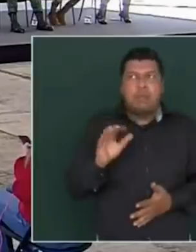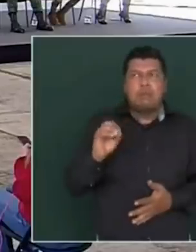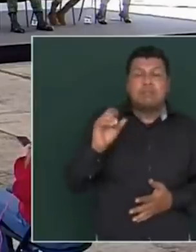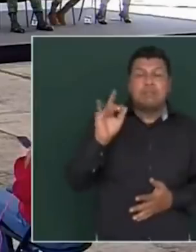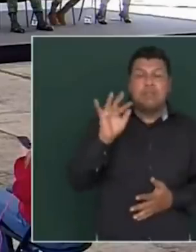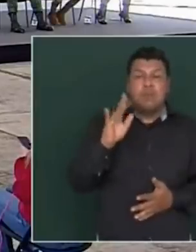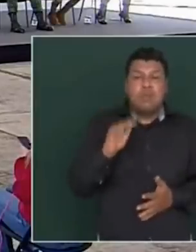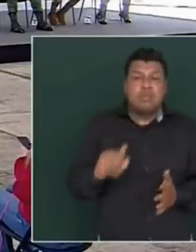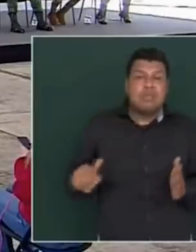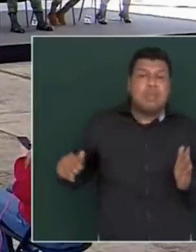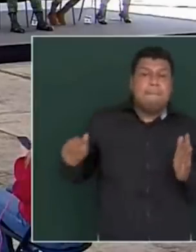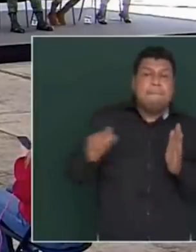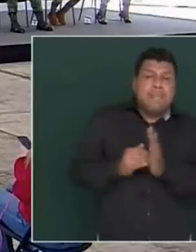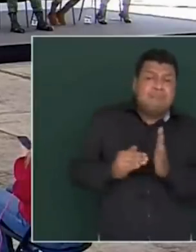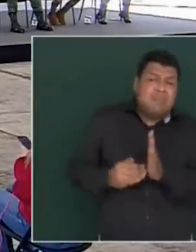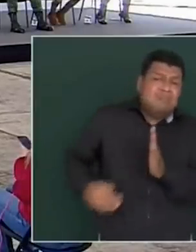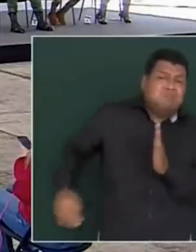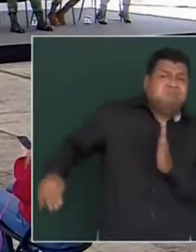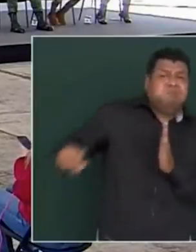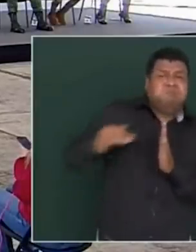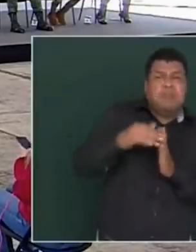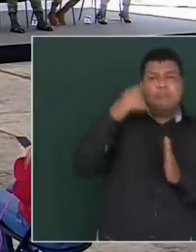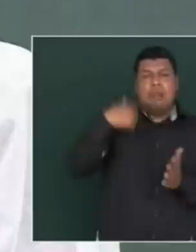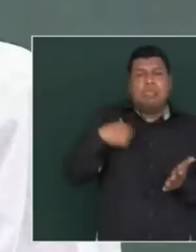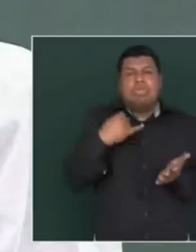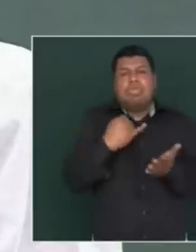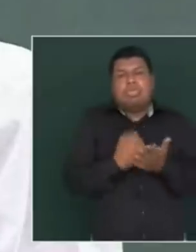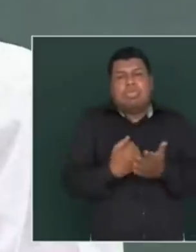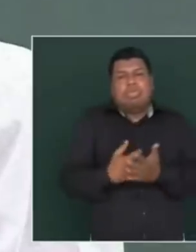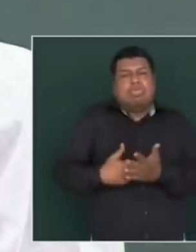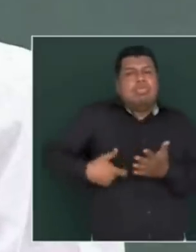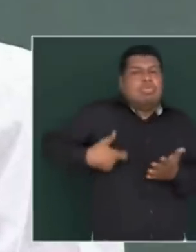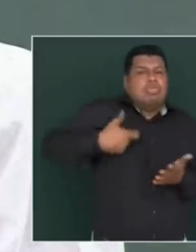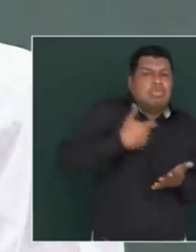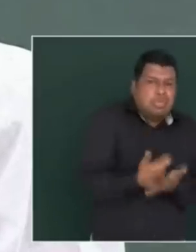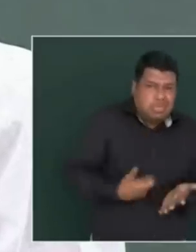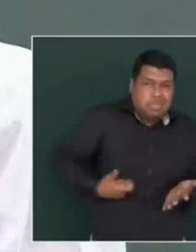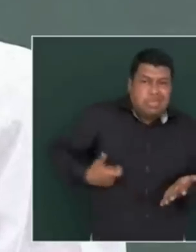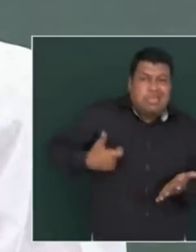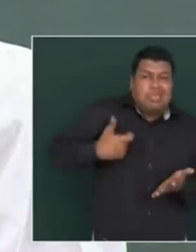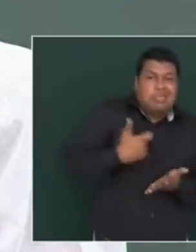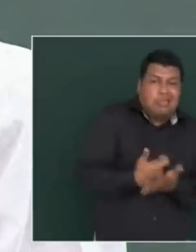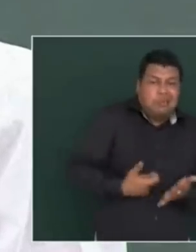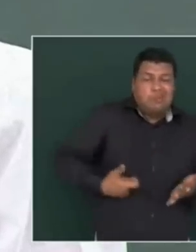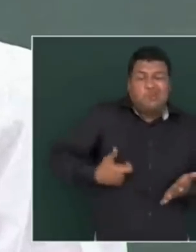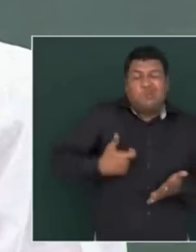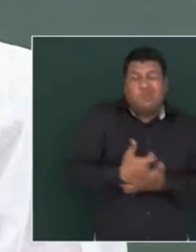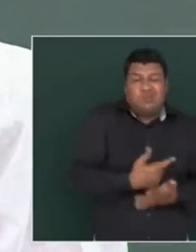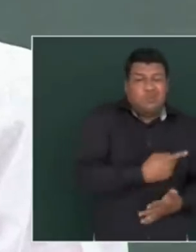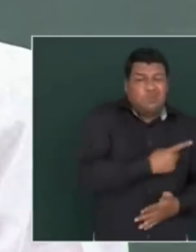pesos solo a pagar intereses de esa enorme deuda.